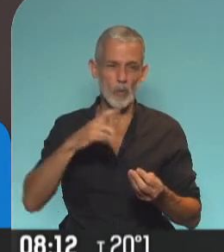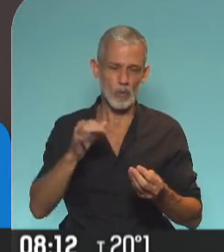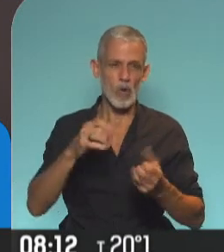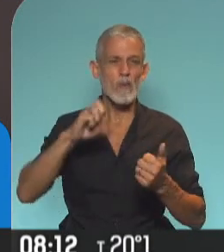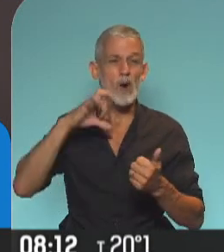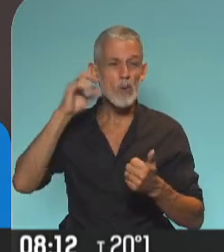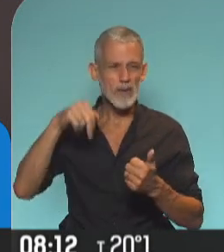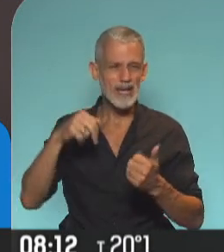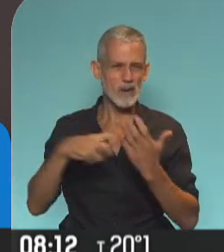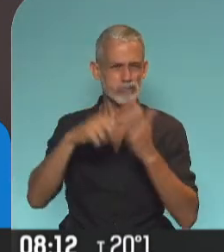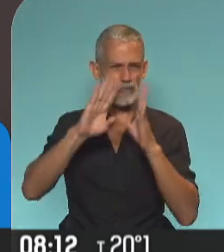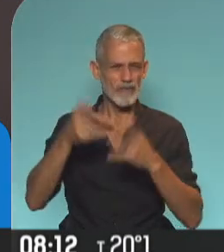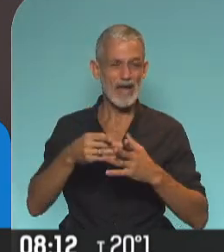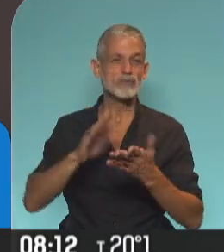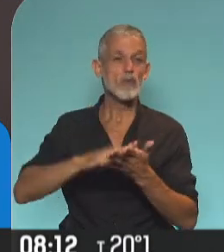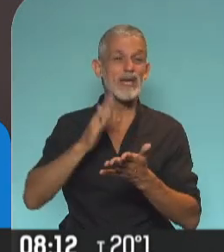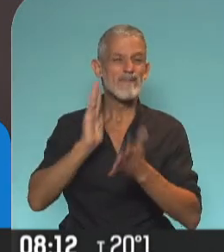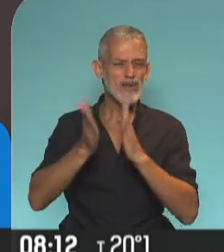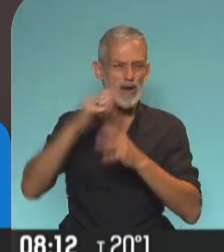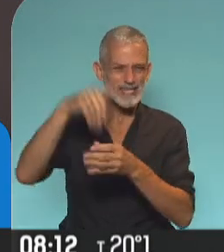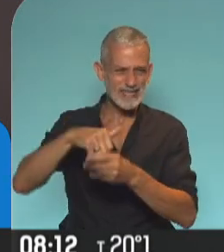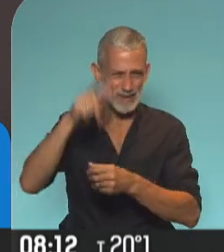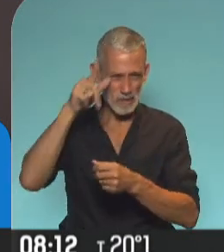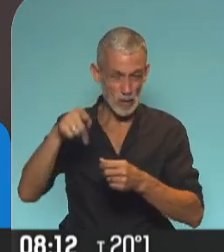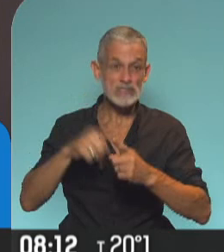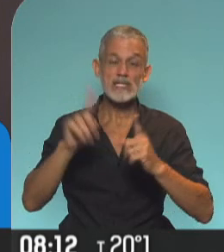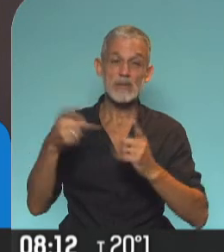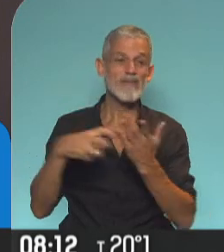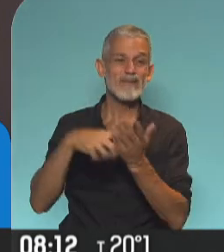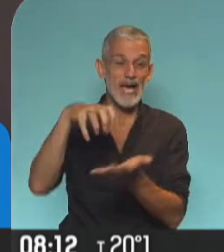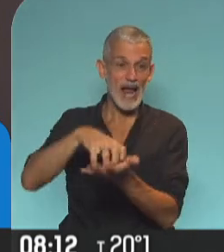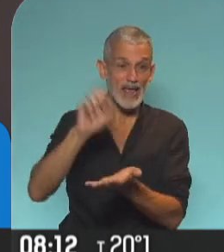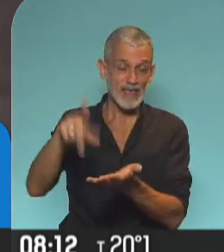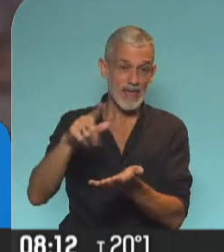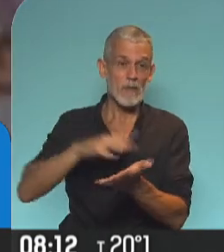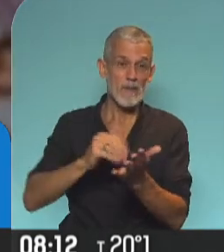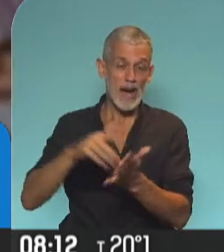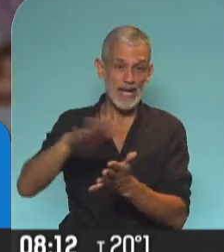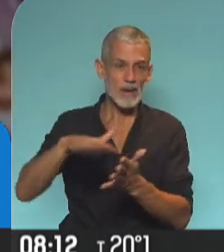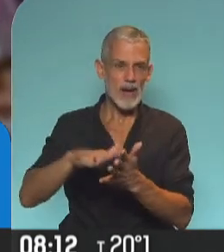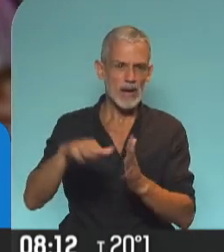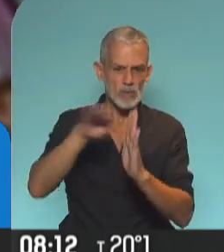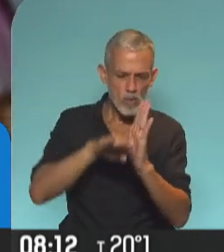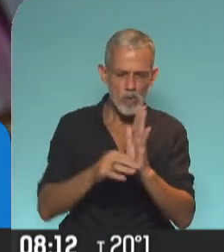Procubim, en la Procuración de Violencia Institucional y una Fiscalía Local que están impulsando todas estas